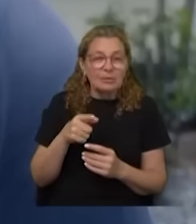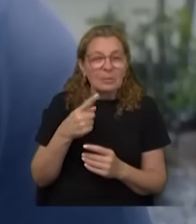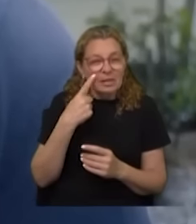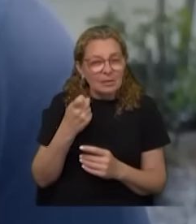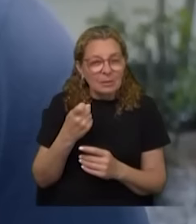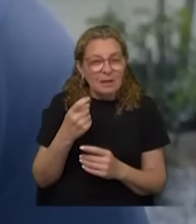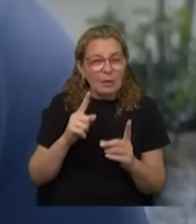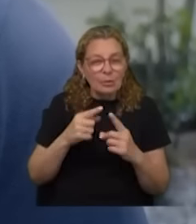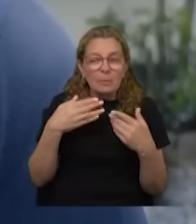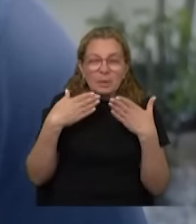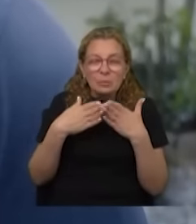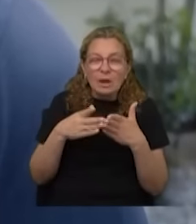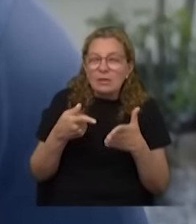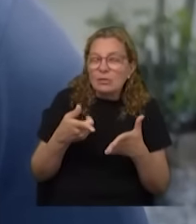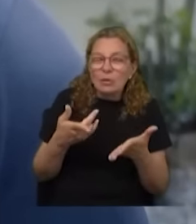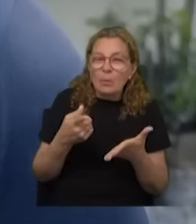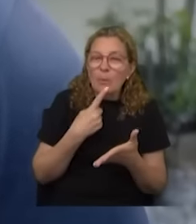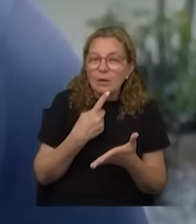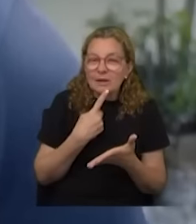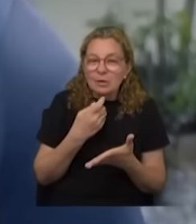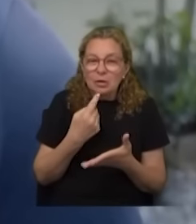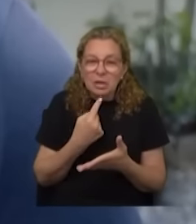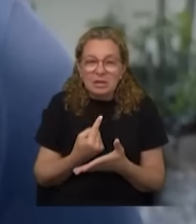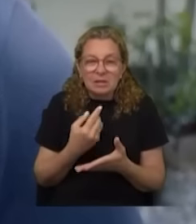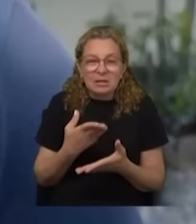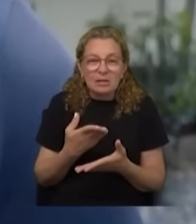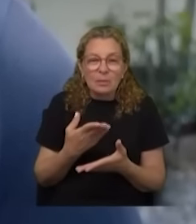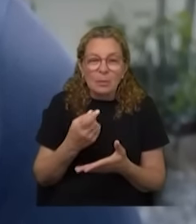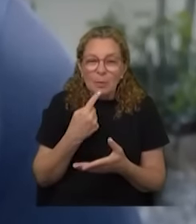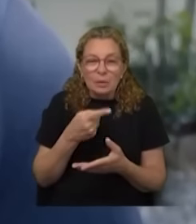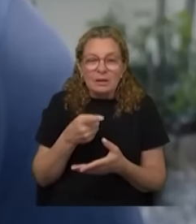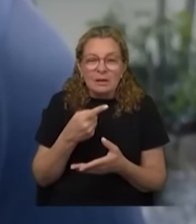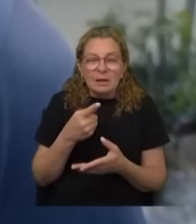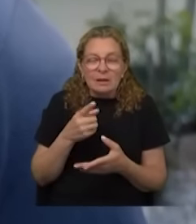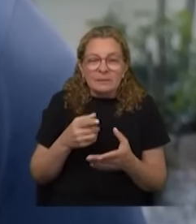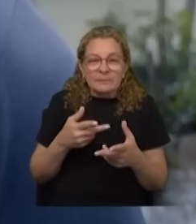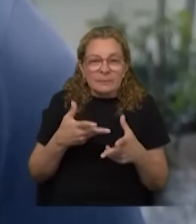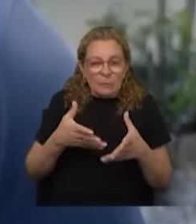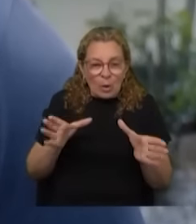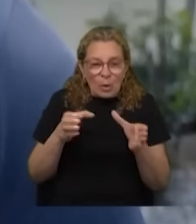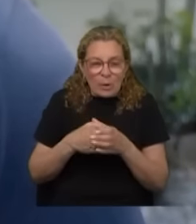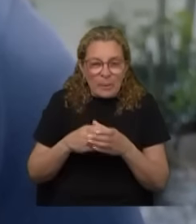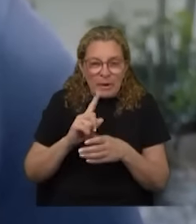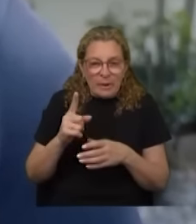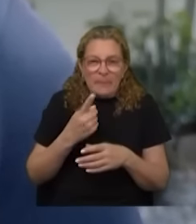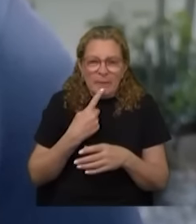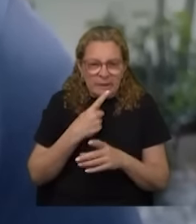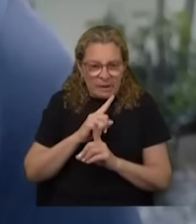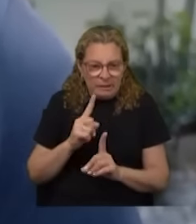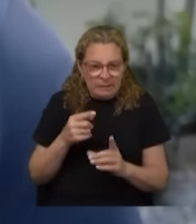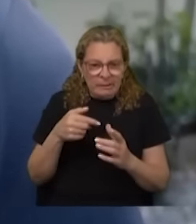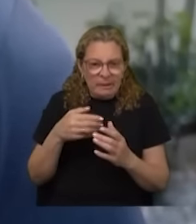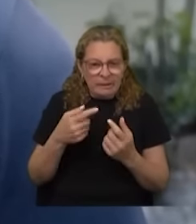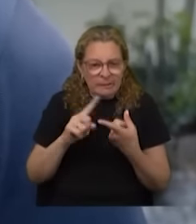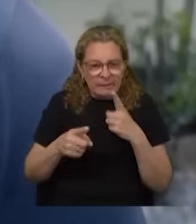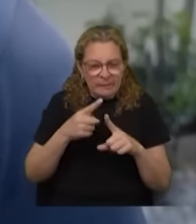cuestionando de alguna forma ese paso este político no que que se da como vos decías que por ahí nace en un grupo que no es partidario pero cómo se